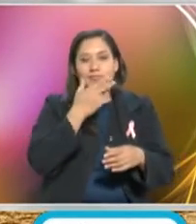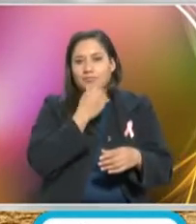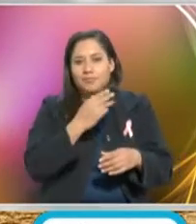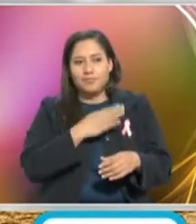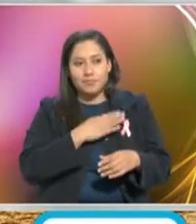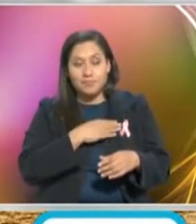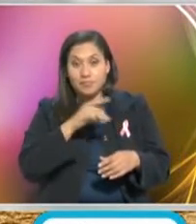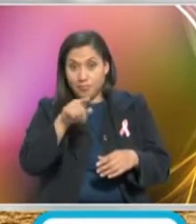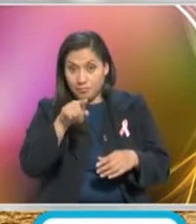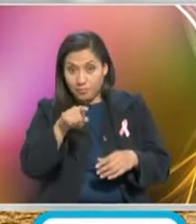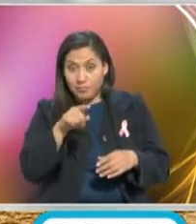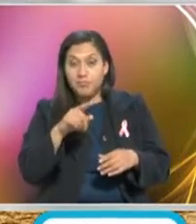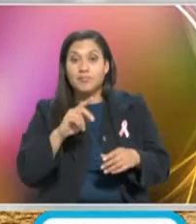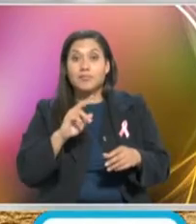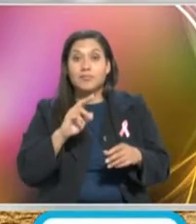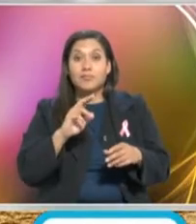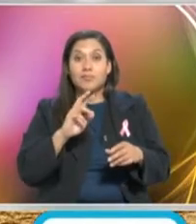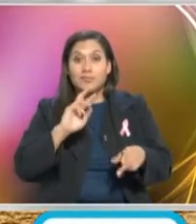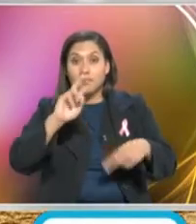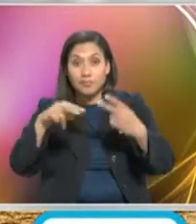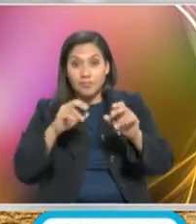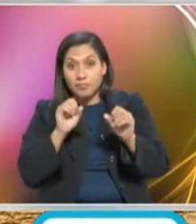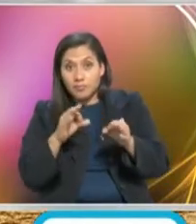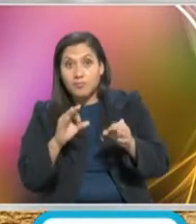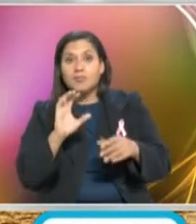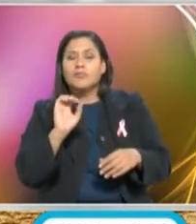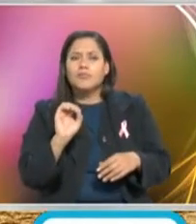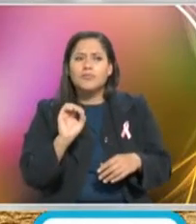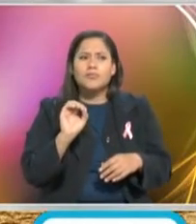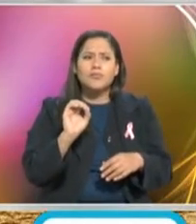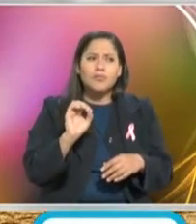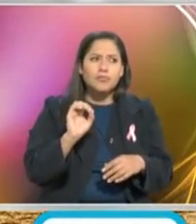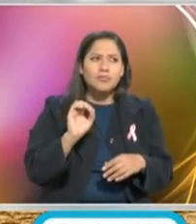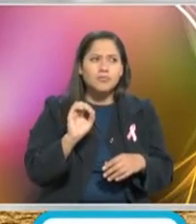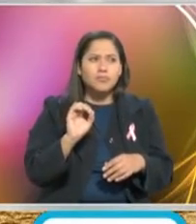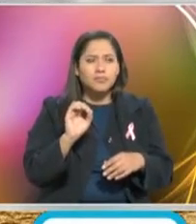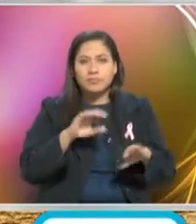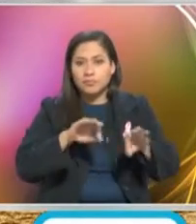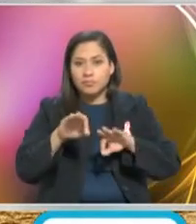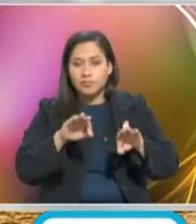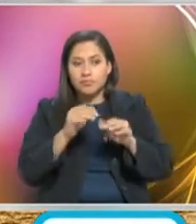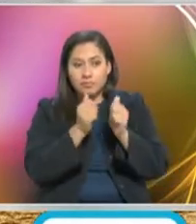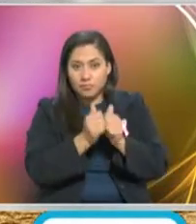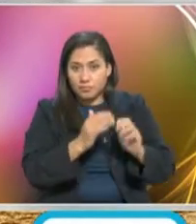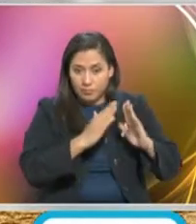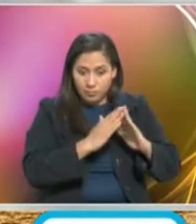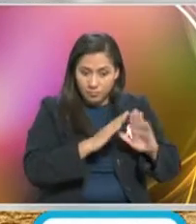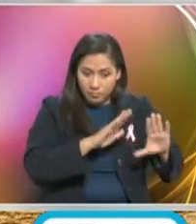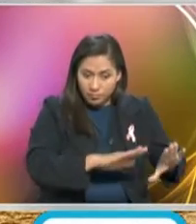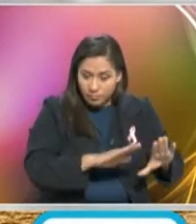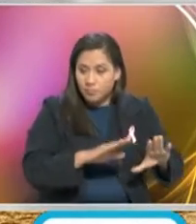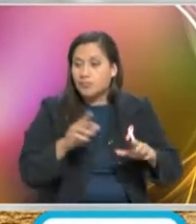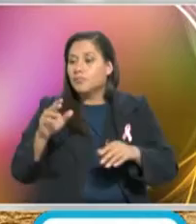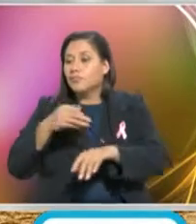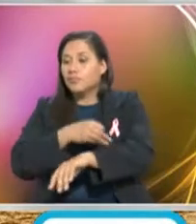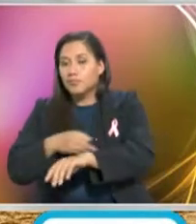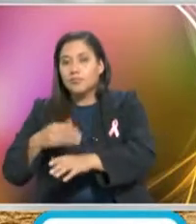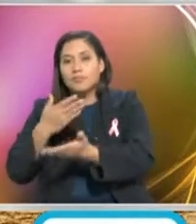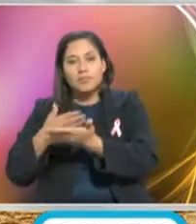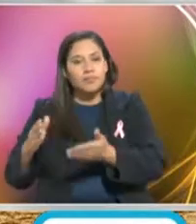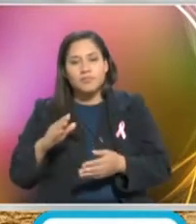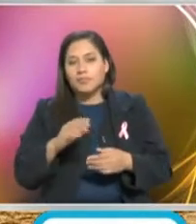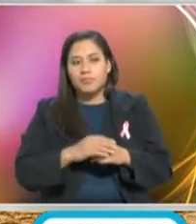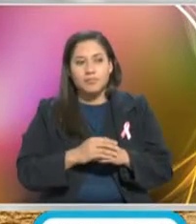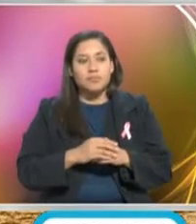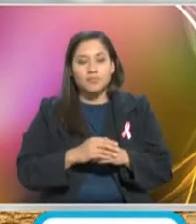¿Y les tocaba a ustedes acudir seguido a la oficina o era prácticamente el Todos los trabajo sábados. se quedaba en casa y la familia, Todos los